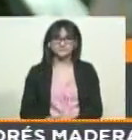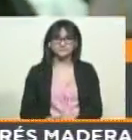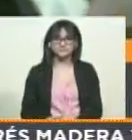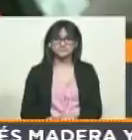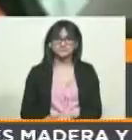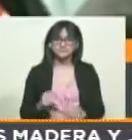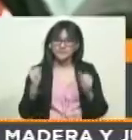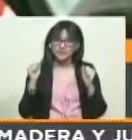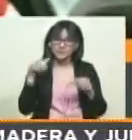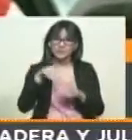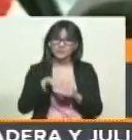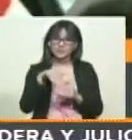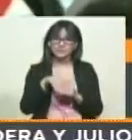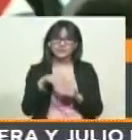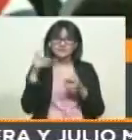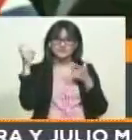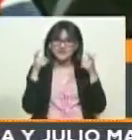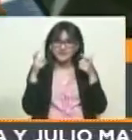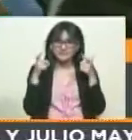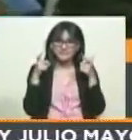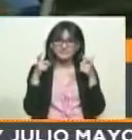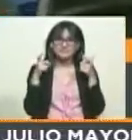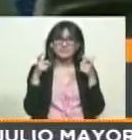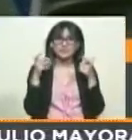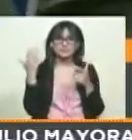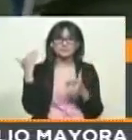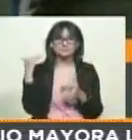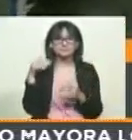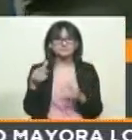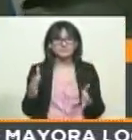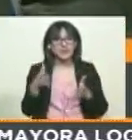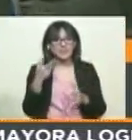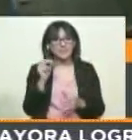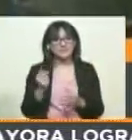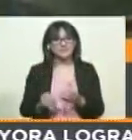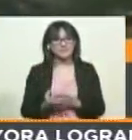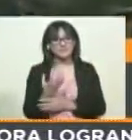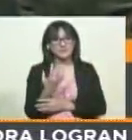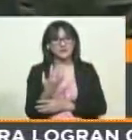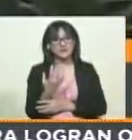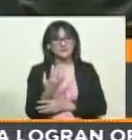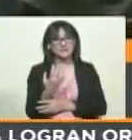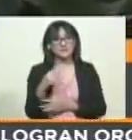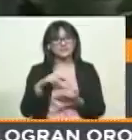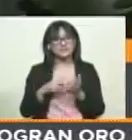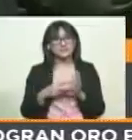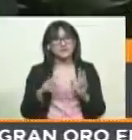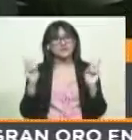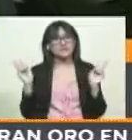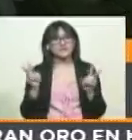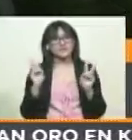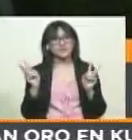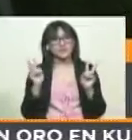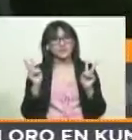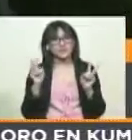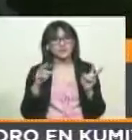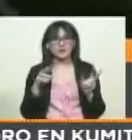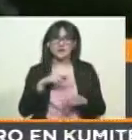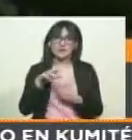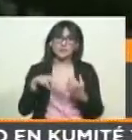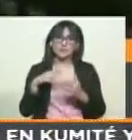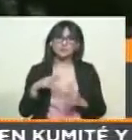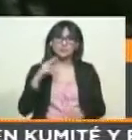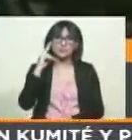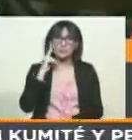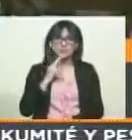del chavismo en los comicios presidenciales del pasado 20 de mayo constituye una victoria estratégica para la revolución